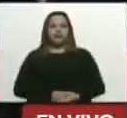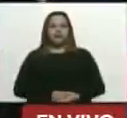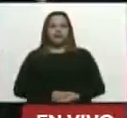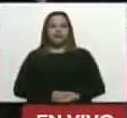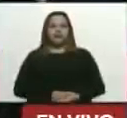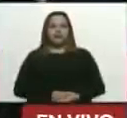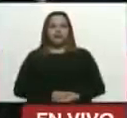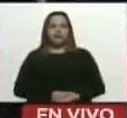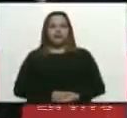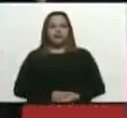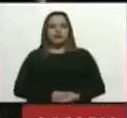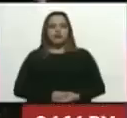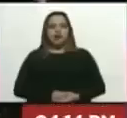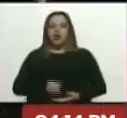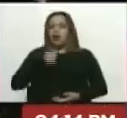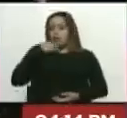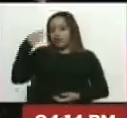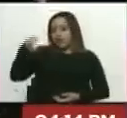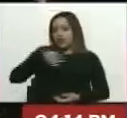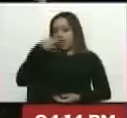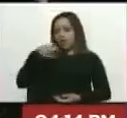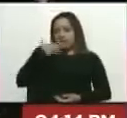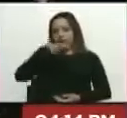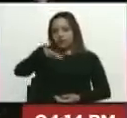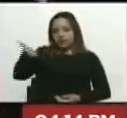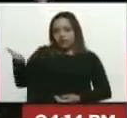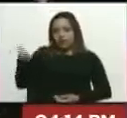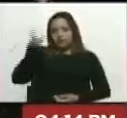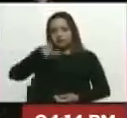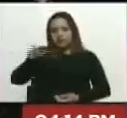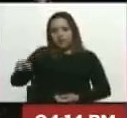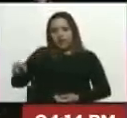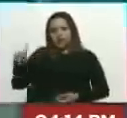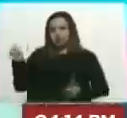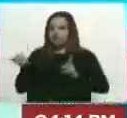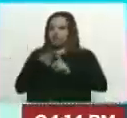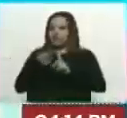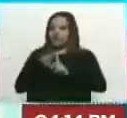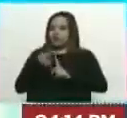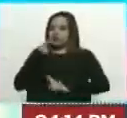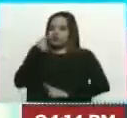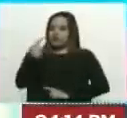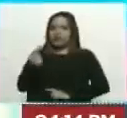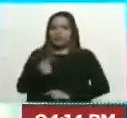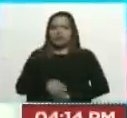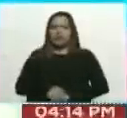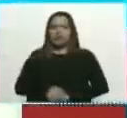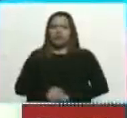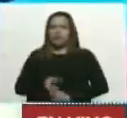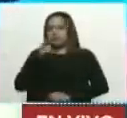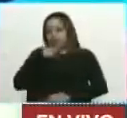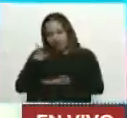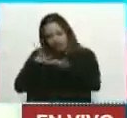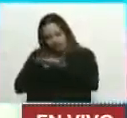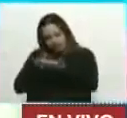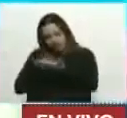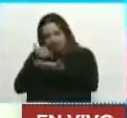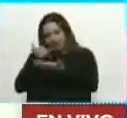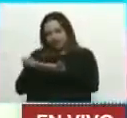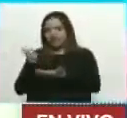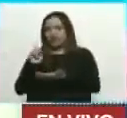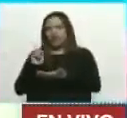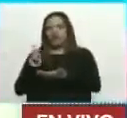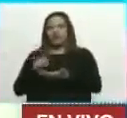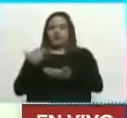Buenas tardes a todas y a todos. En primer lugar, deciros que no estaba mirando el móvil, los mensajes